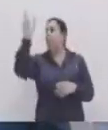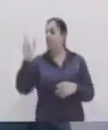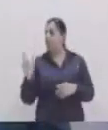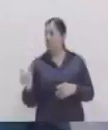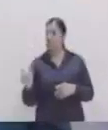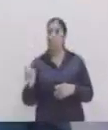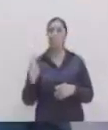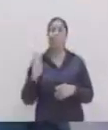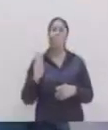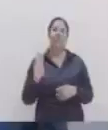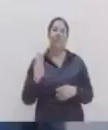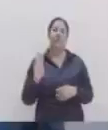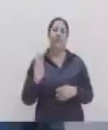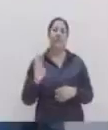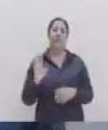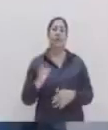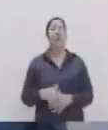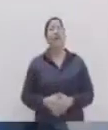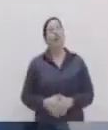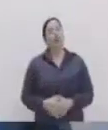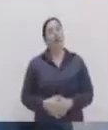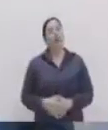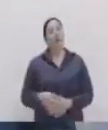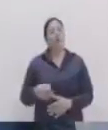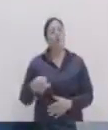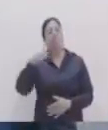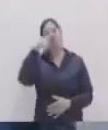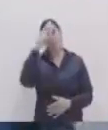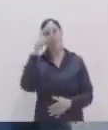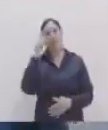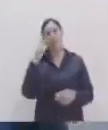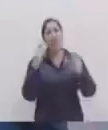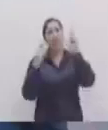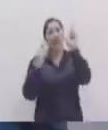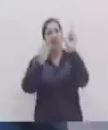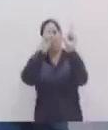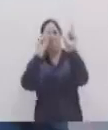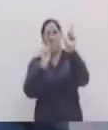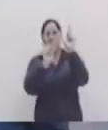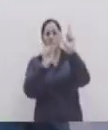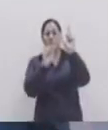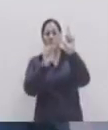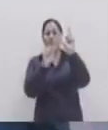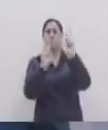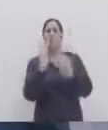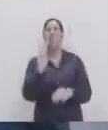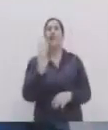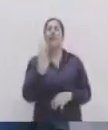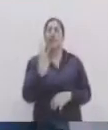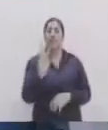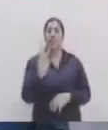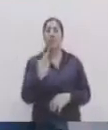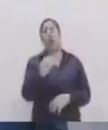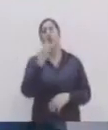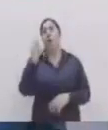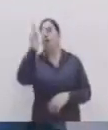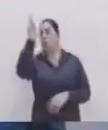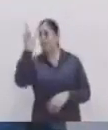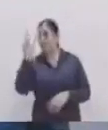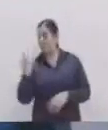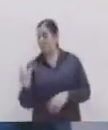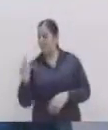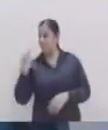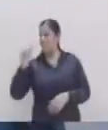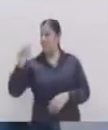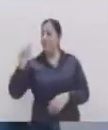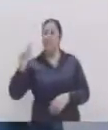3. Van a trabajar con número de valencia 3. Exactamente. Los elementos metálicos de la columna 4. Van a